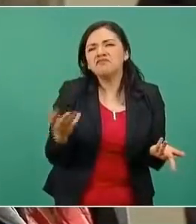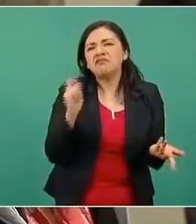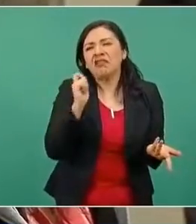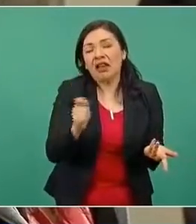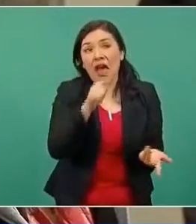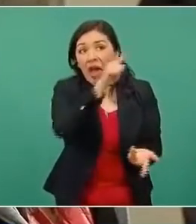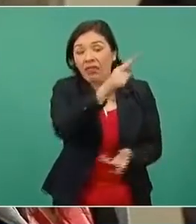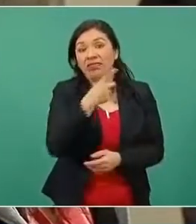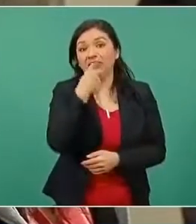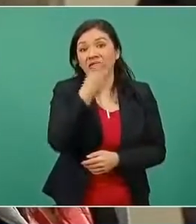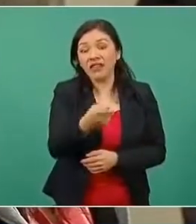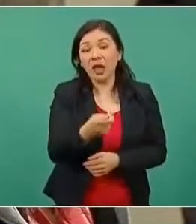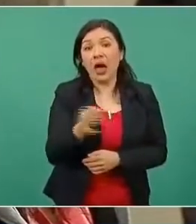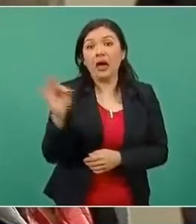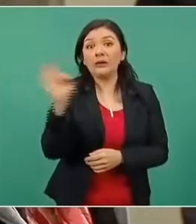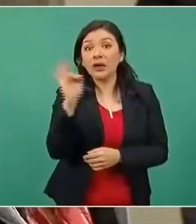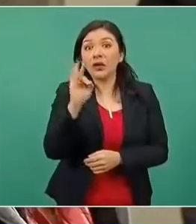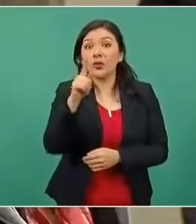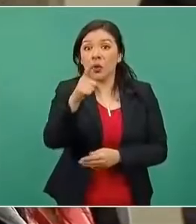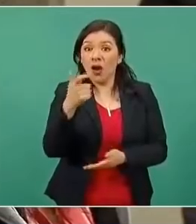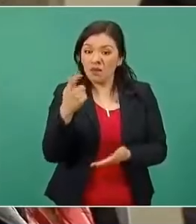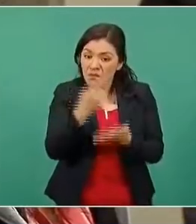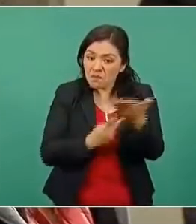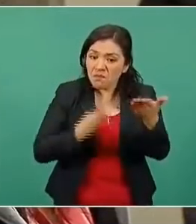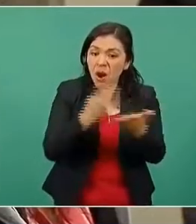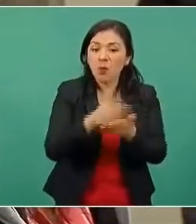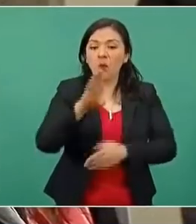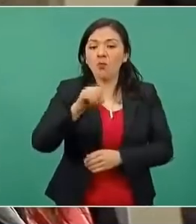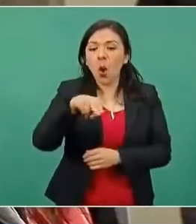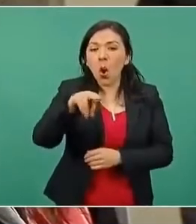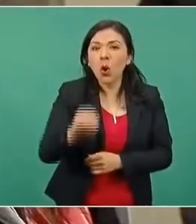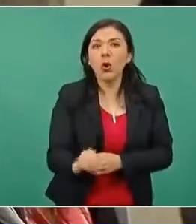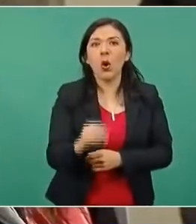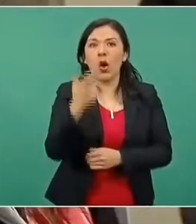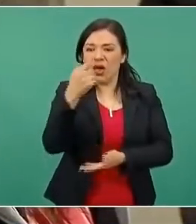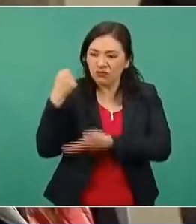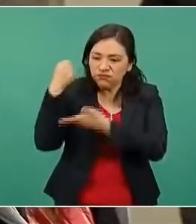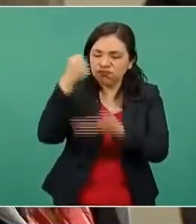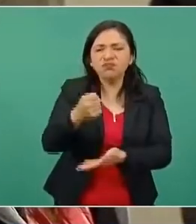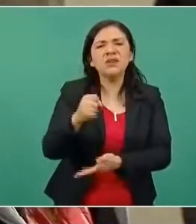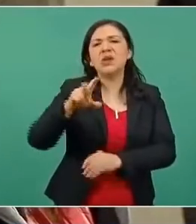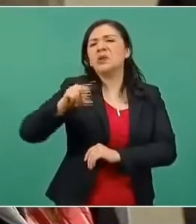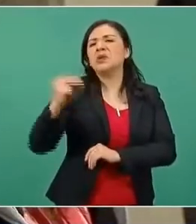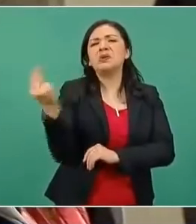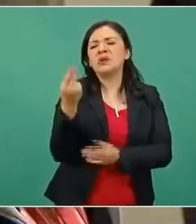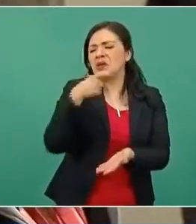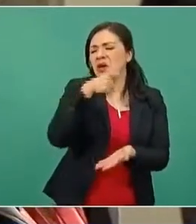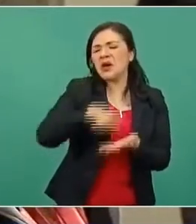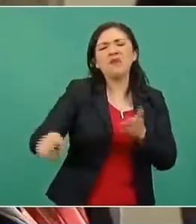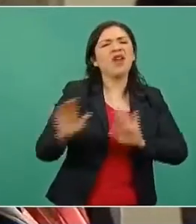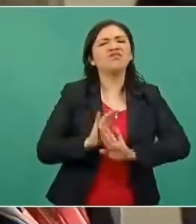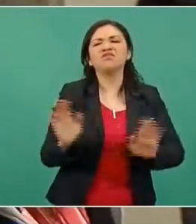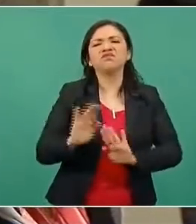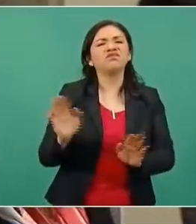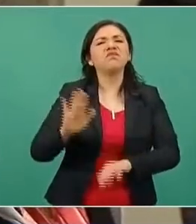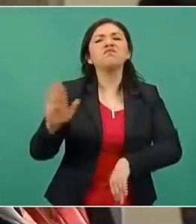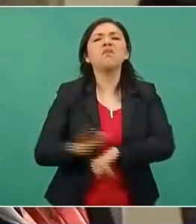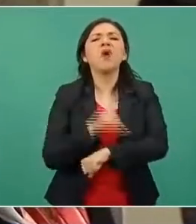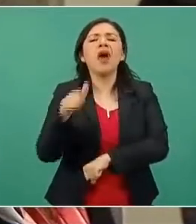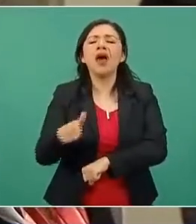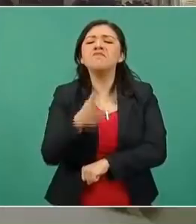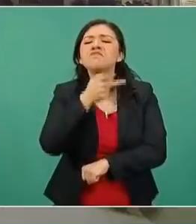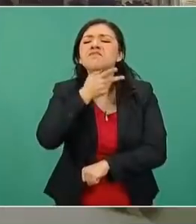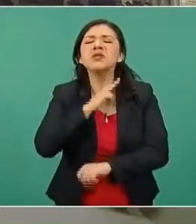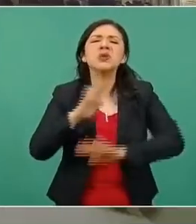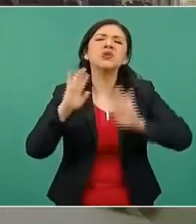que si se emiten bonos, los inversionistas no los van a comprar, que porque ya va de